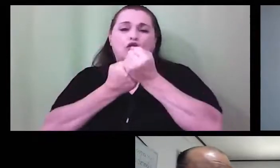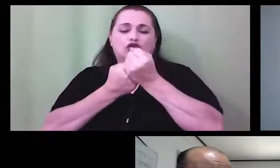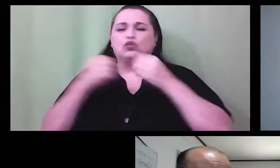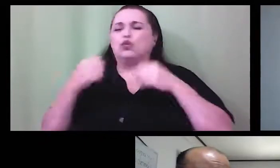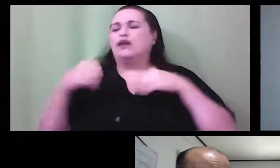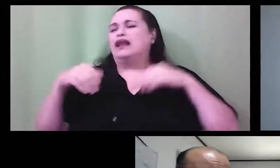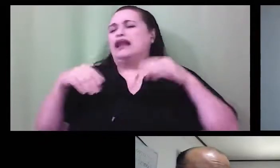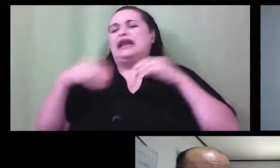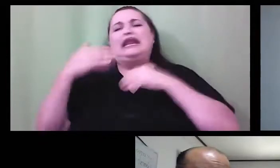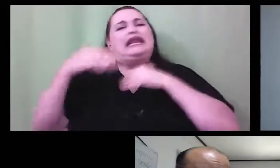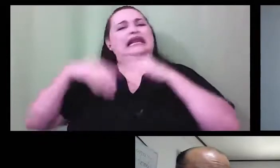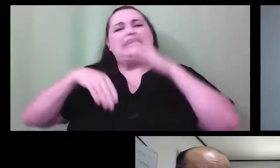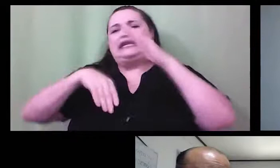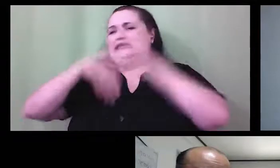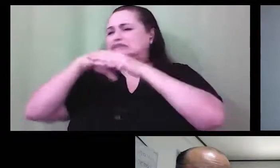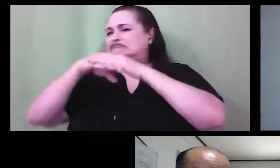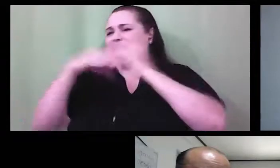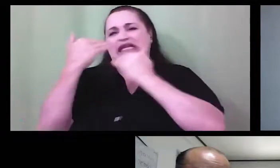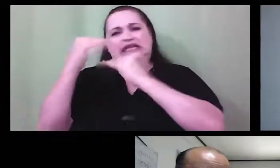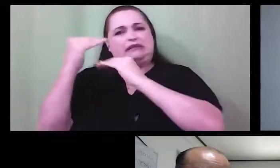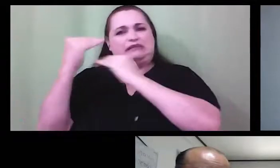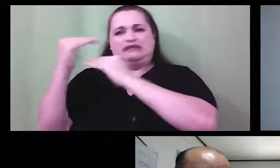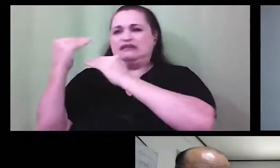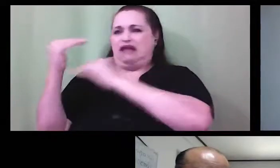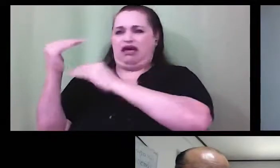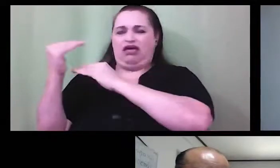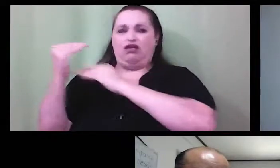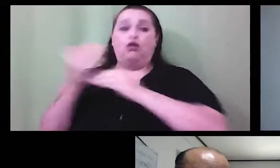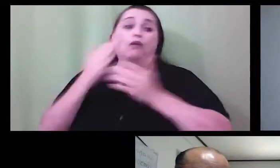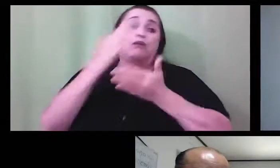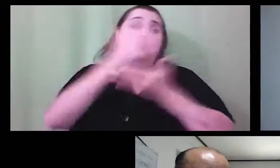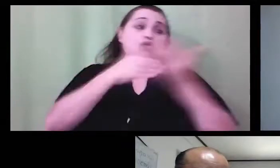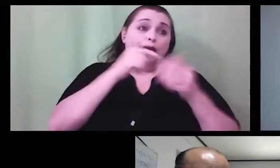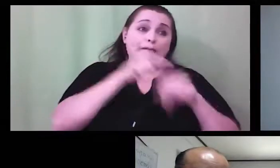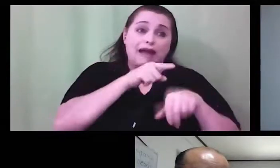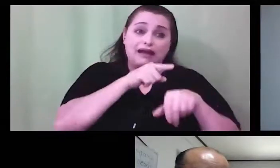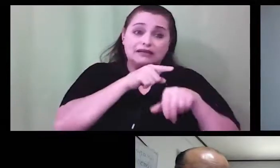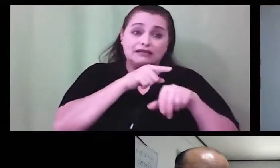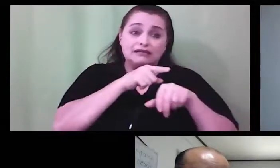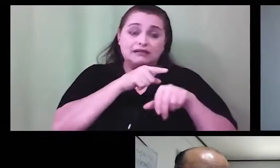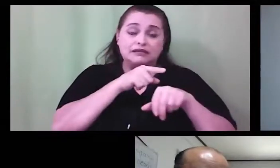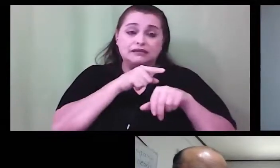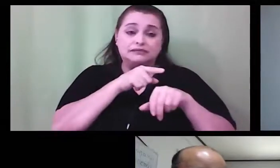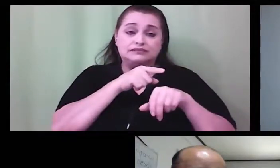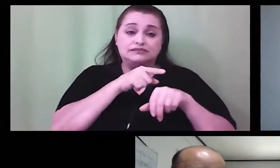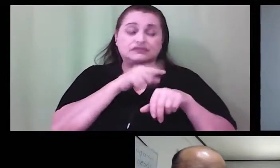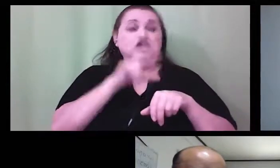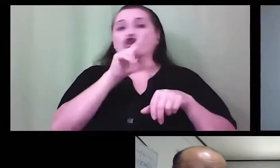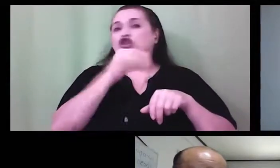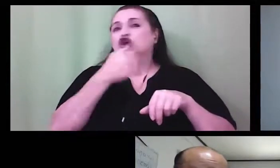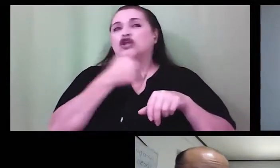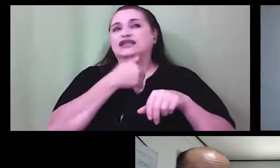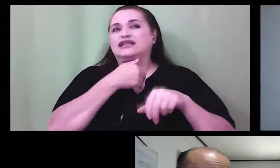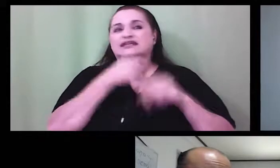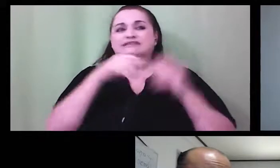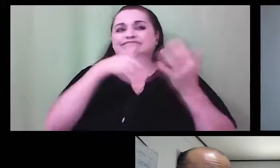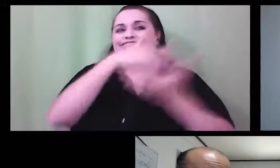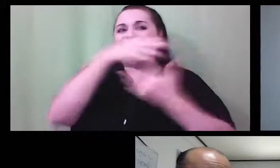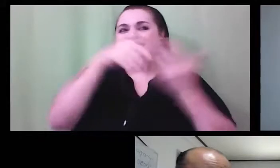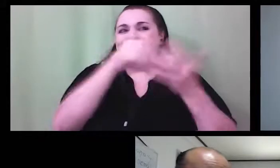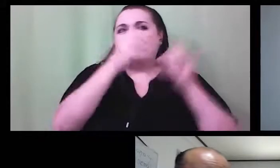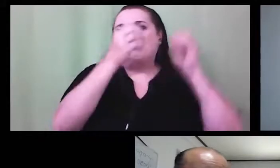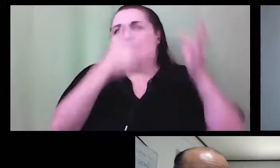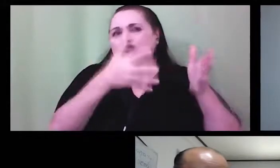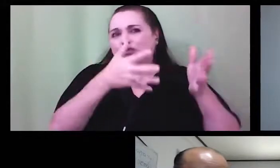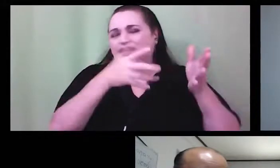limitado. Un comité de apoyo que, por un lado, no se lleva bien con los profesores,